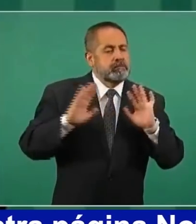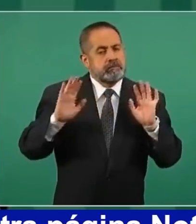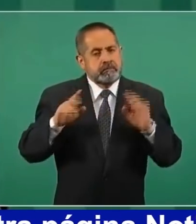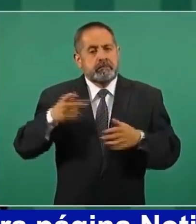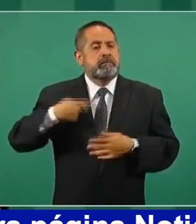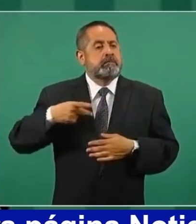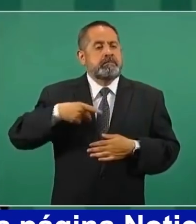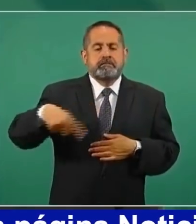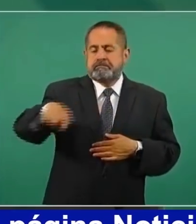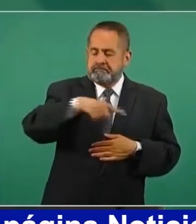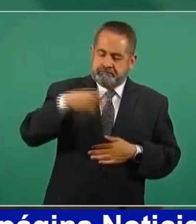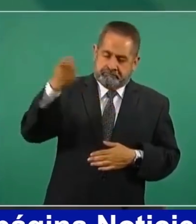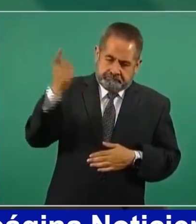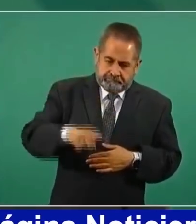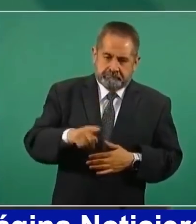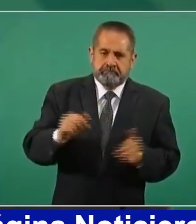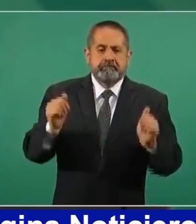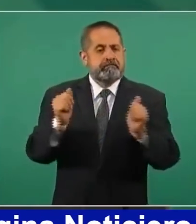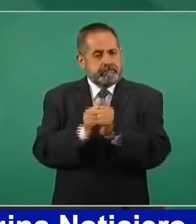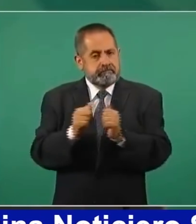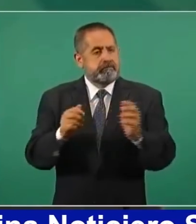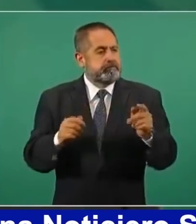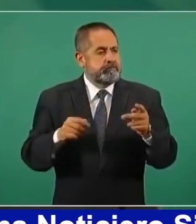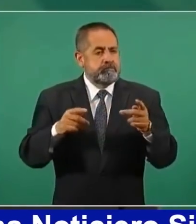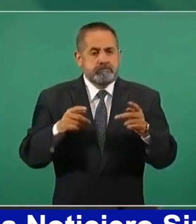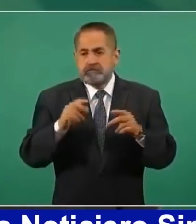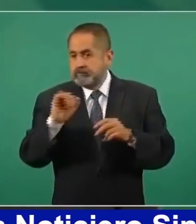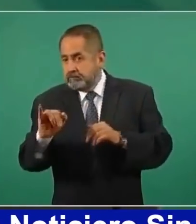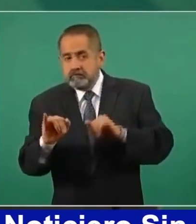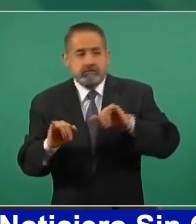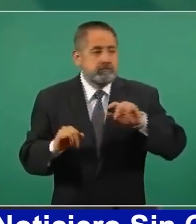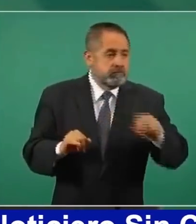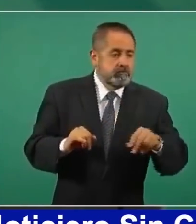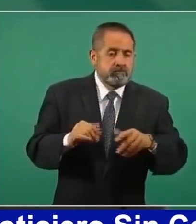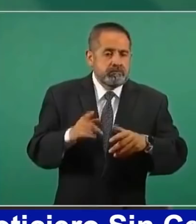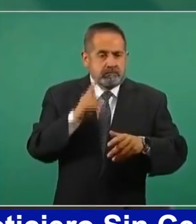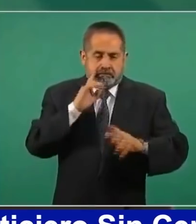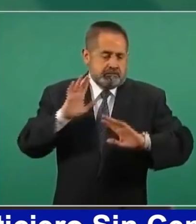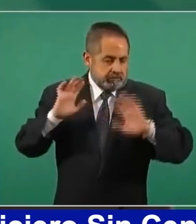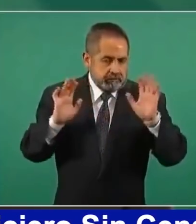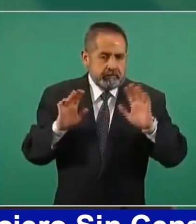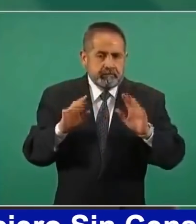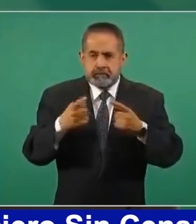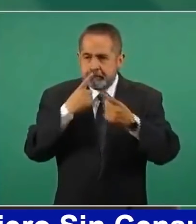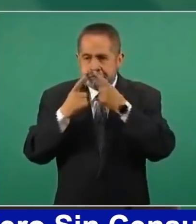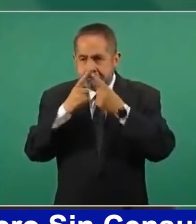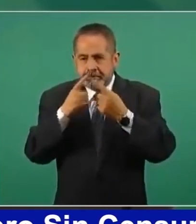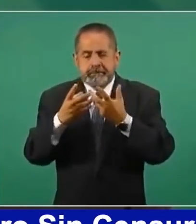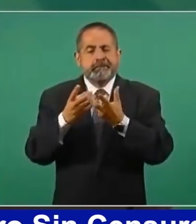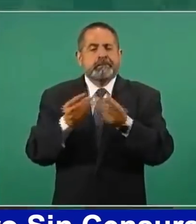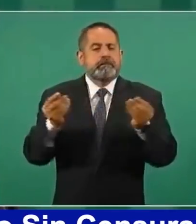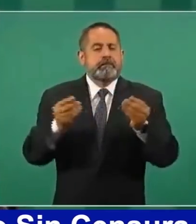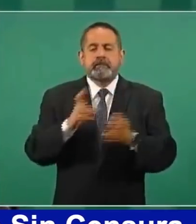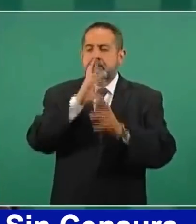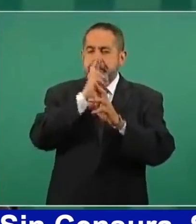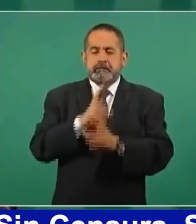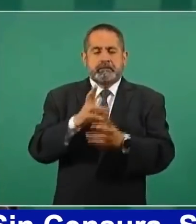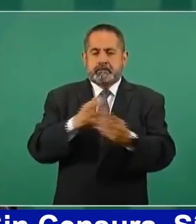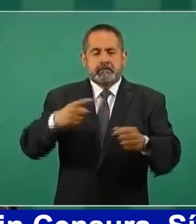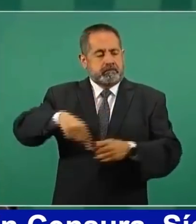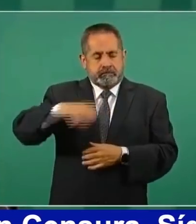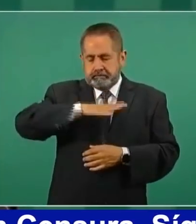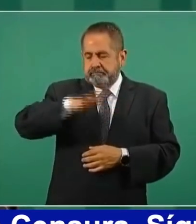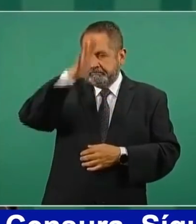el pueblo con los que estén a favor, los que estén en contra, que deliberen y se llegue a un